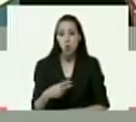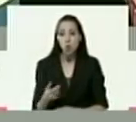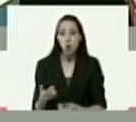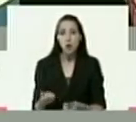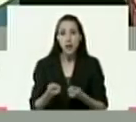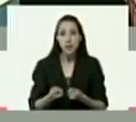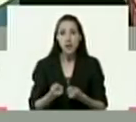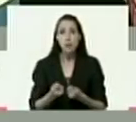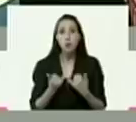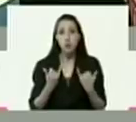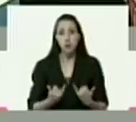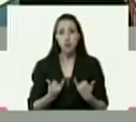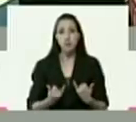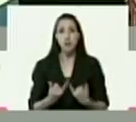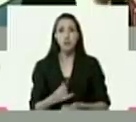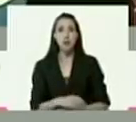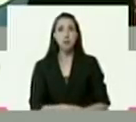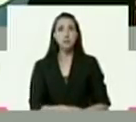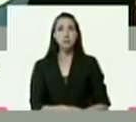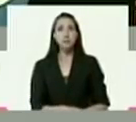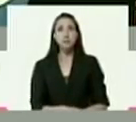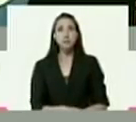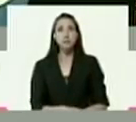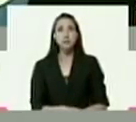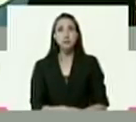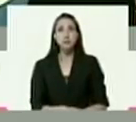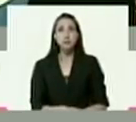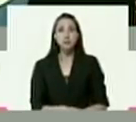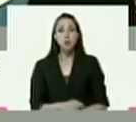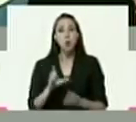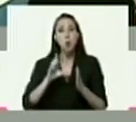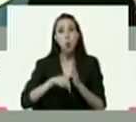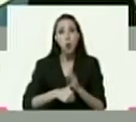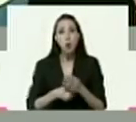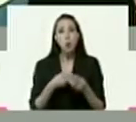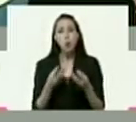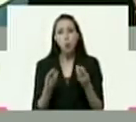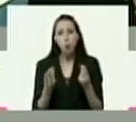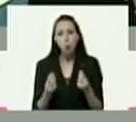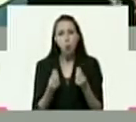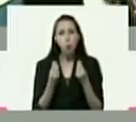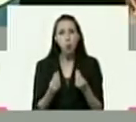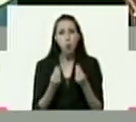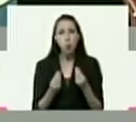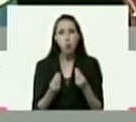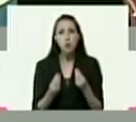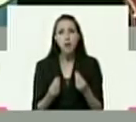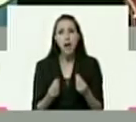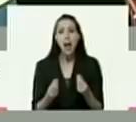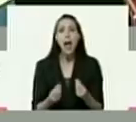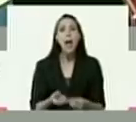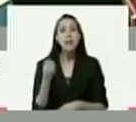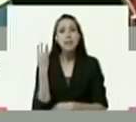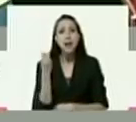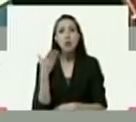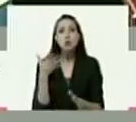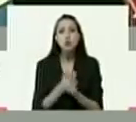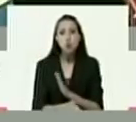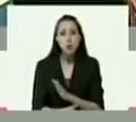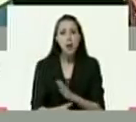Bueno, luego de eso ha habido innumerable cantidad de declaraciones en las cuales los voceros de los Estados